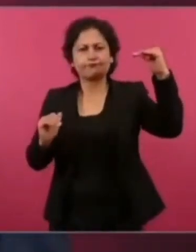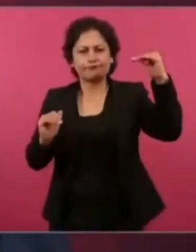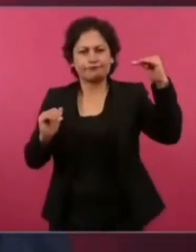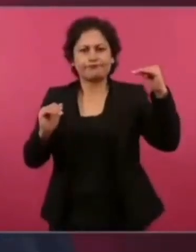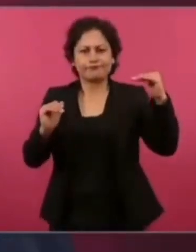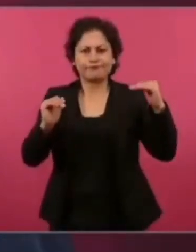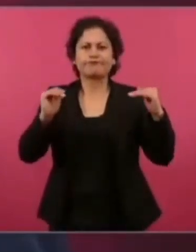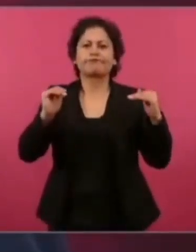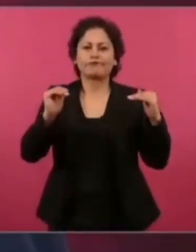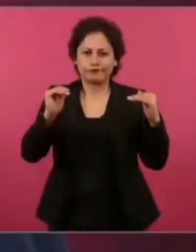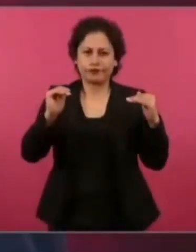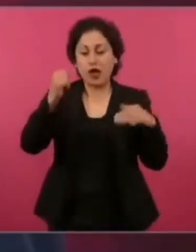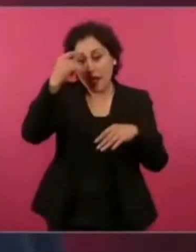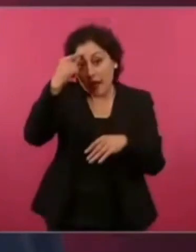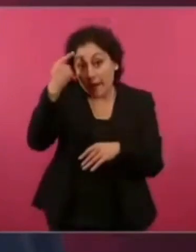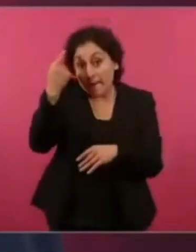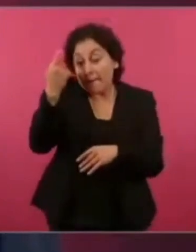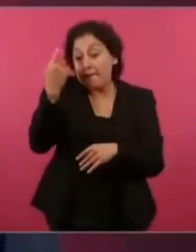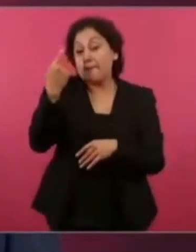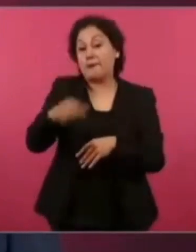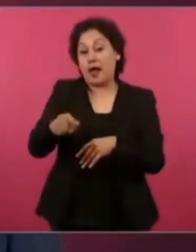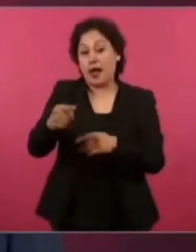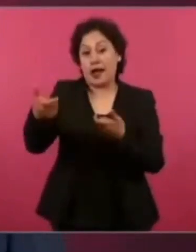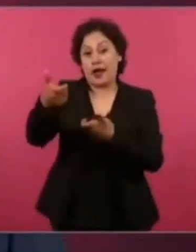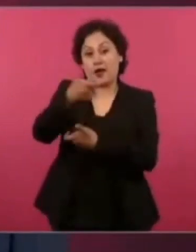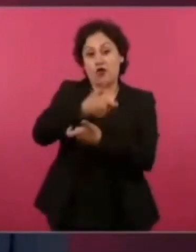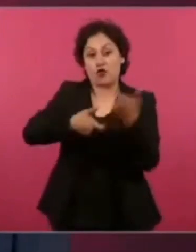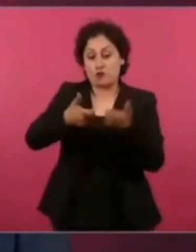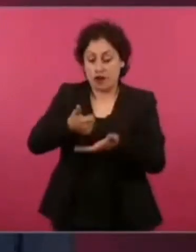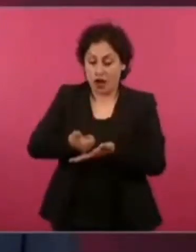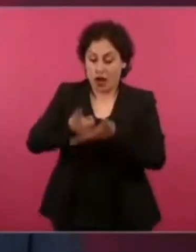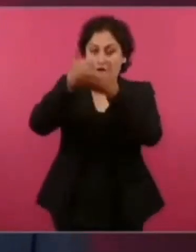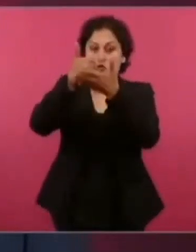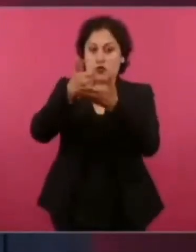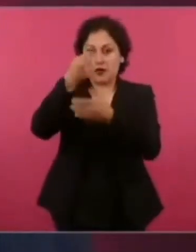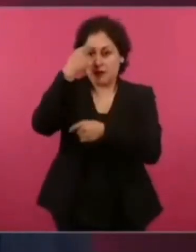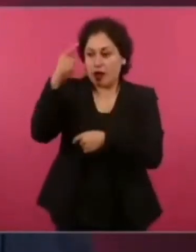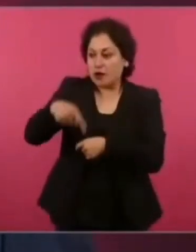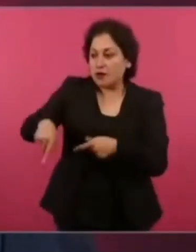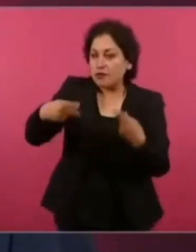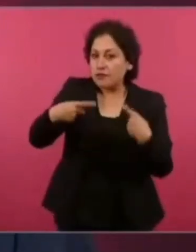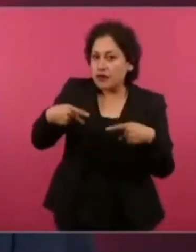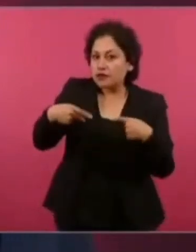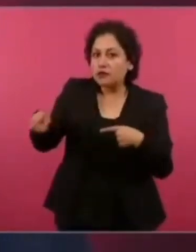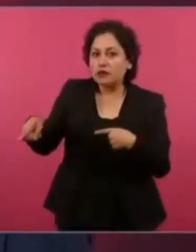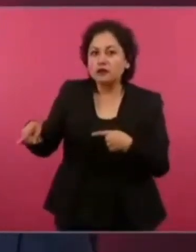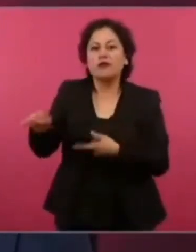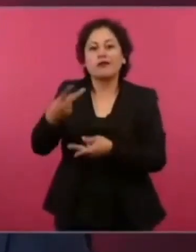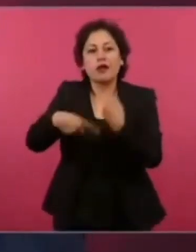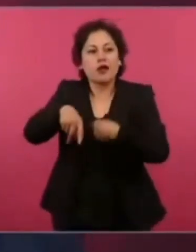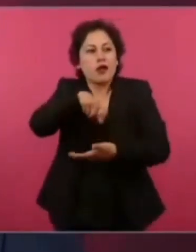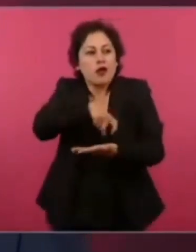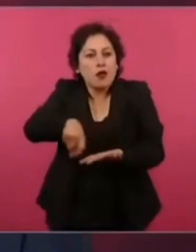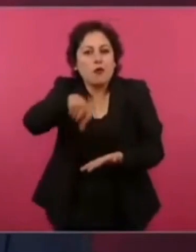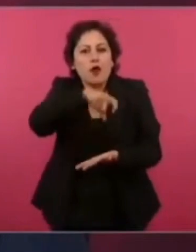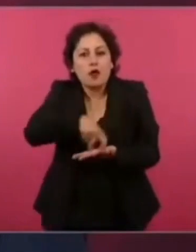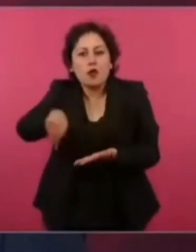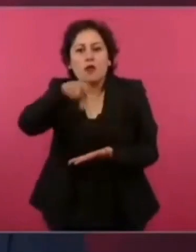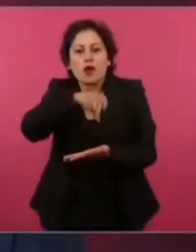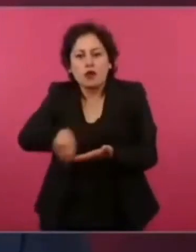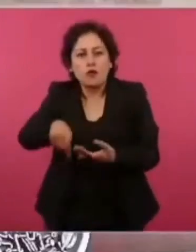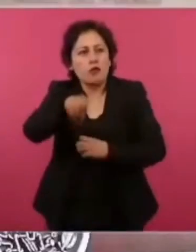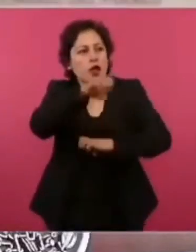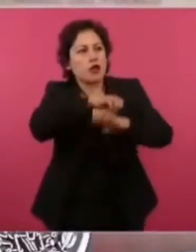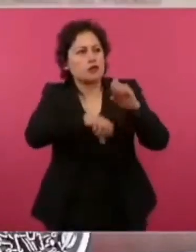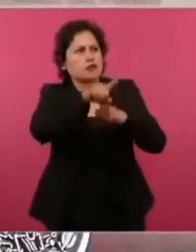fortalecer el mercado interno, para que los de abajo tuviesen capacidad de compra y al mismo tiempo se beneficiara la industria y